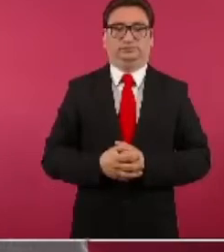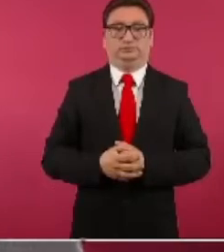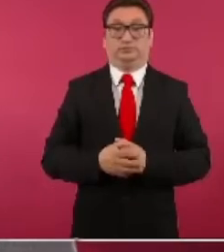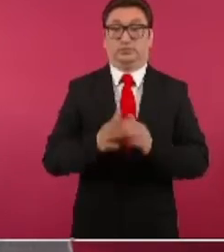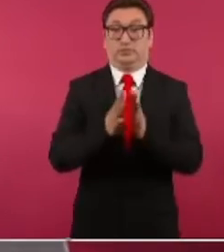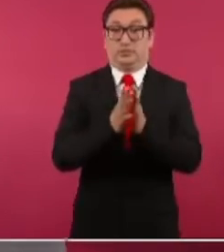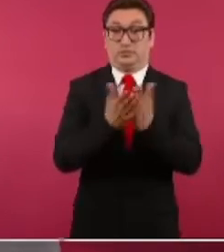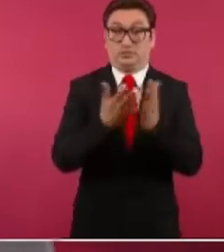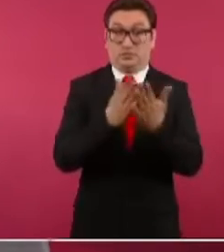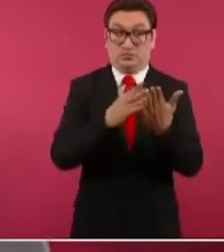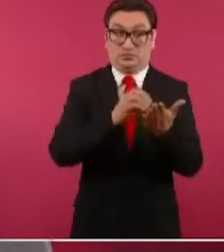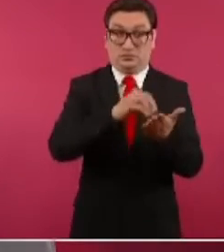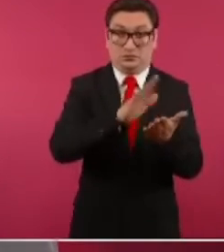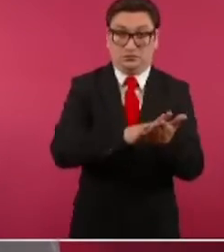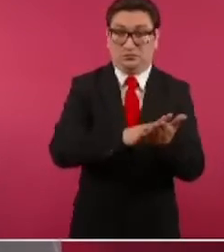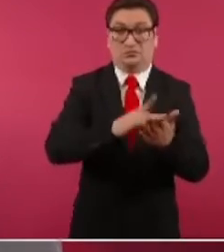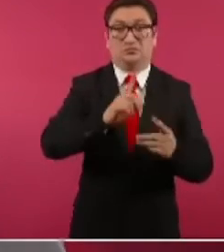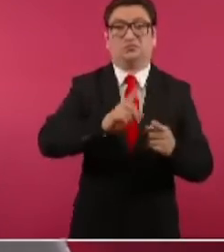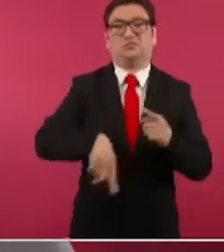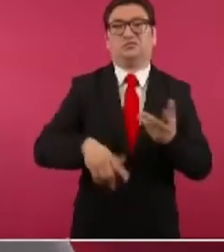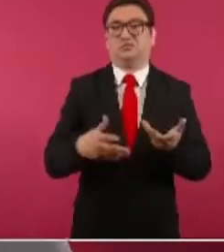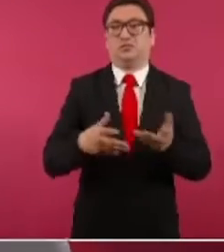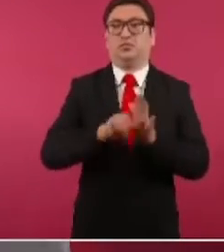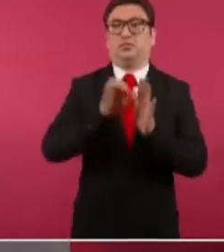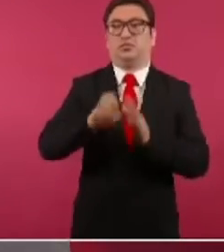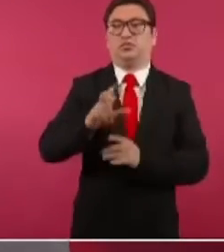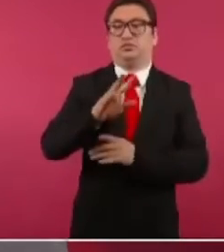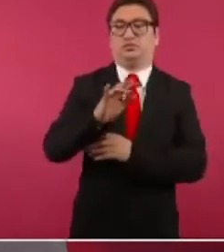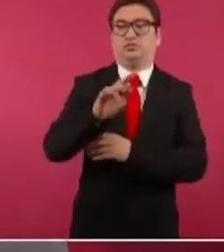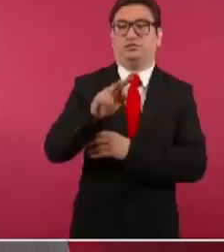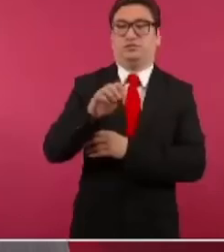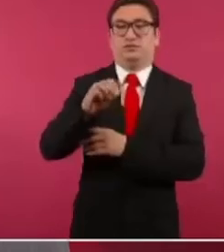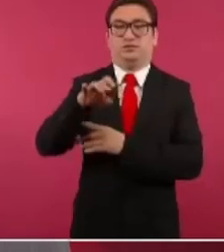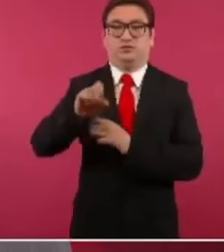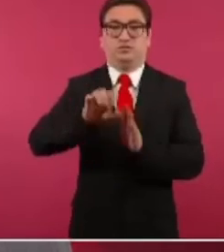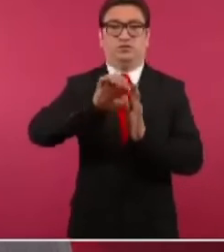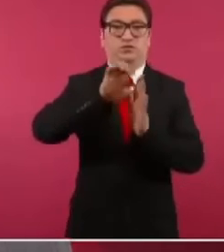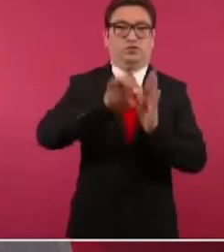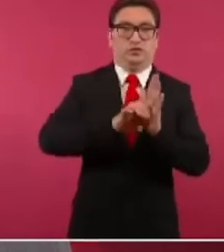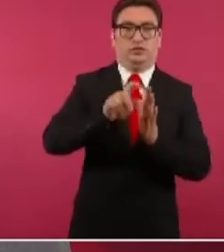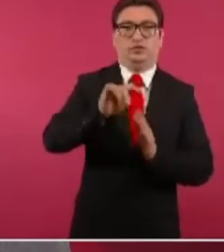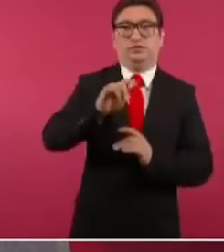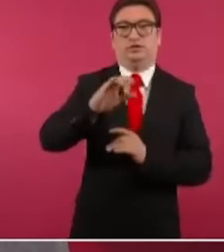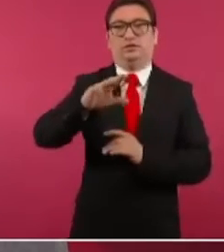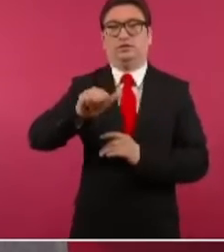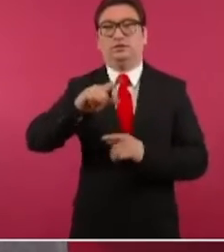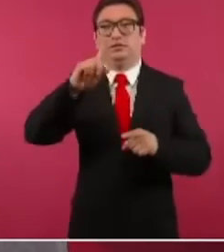Quitaron el civismo, quitaron la ética.